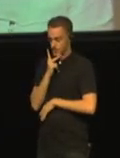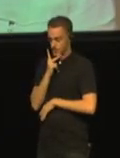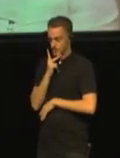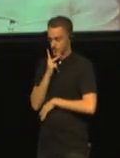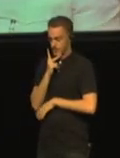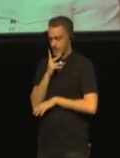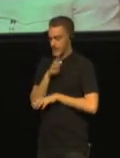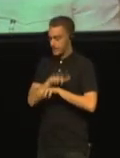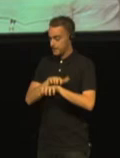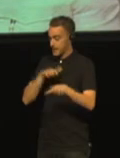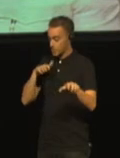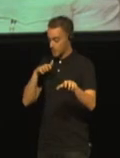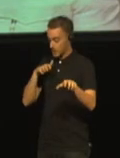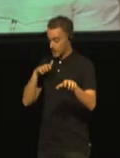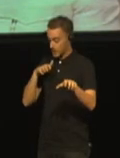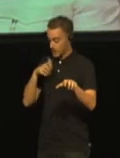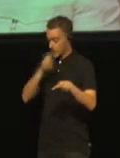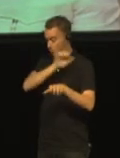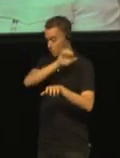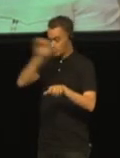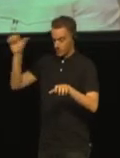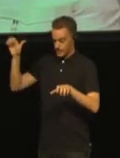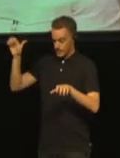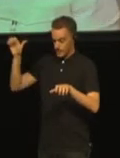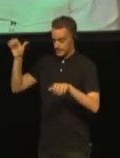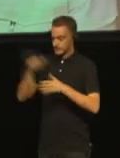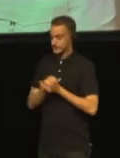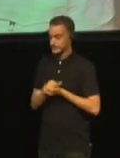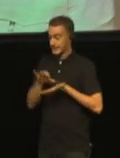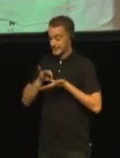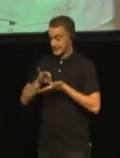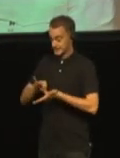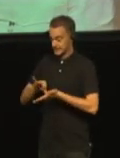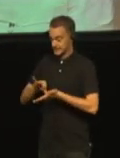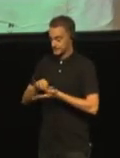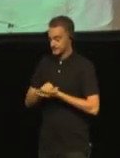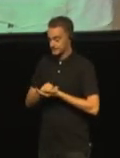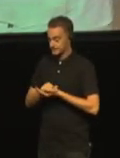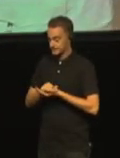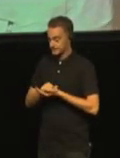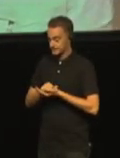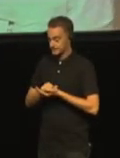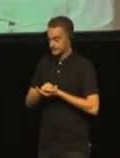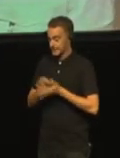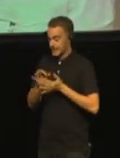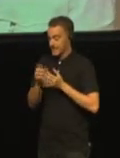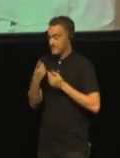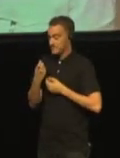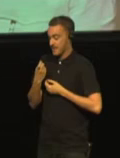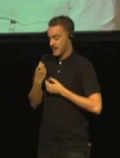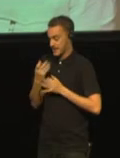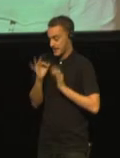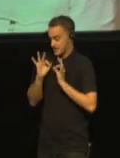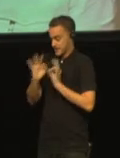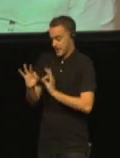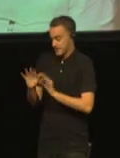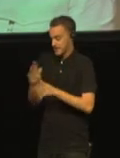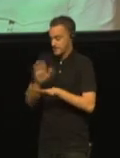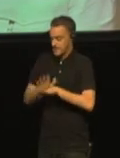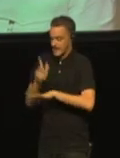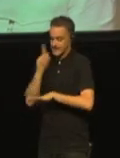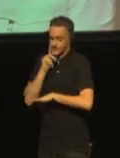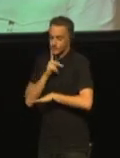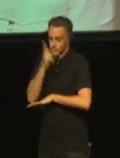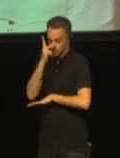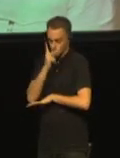Europa, incluyendo una falta de una opción específicamente dedicada para la sordoceguera. A menudo los